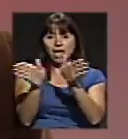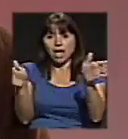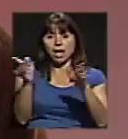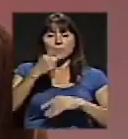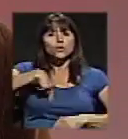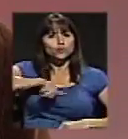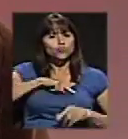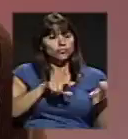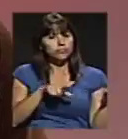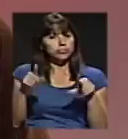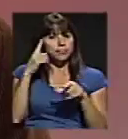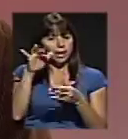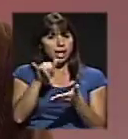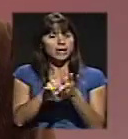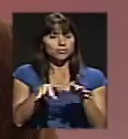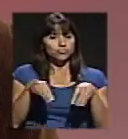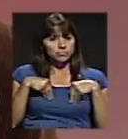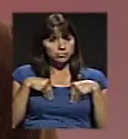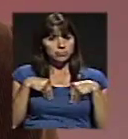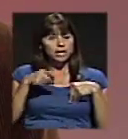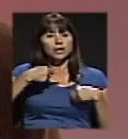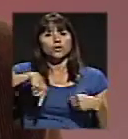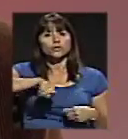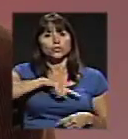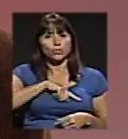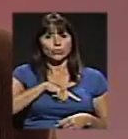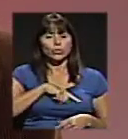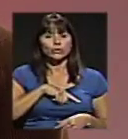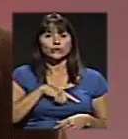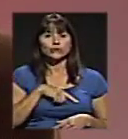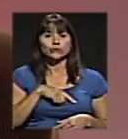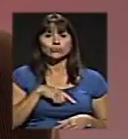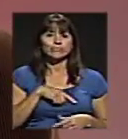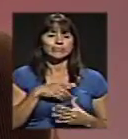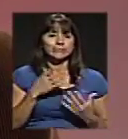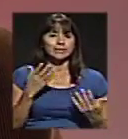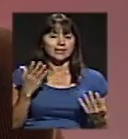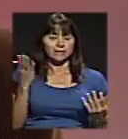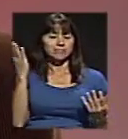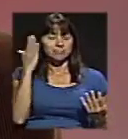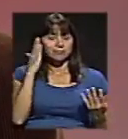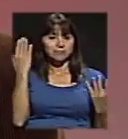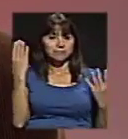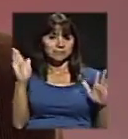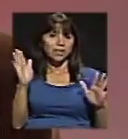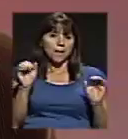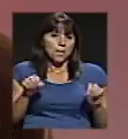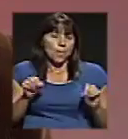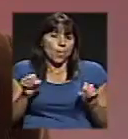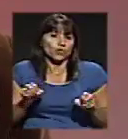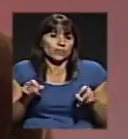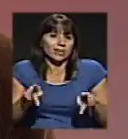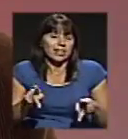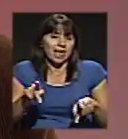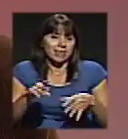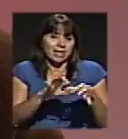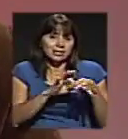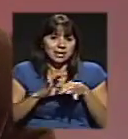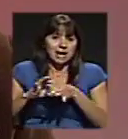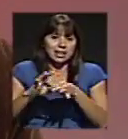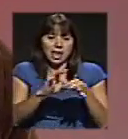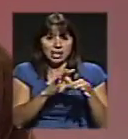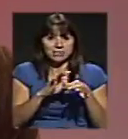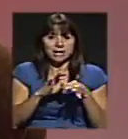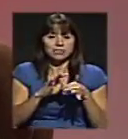estamos preparados para ello. Nosotros no es nuevo la posibilidad de hacer alianzas cuando están delante